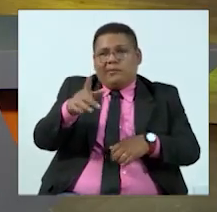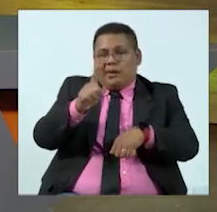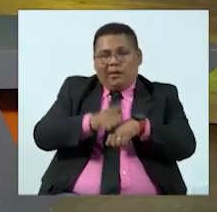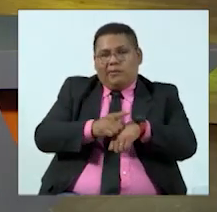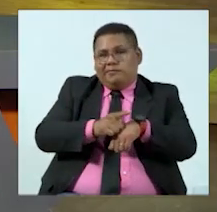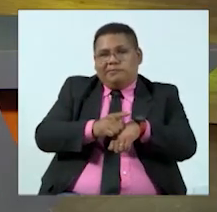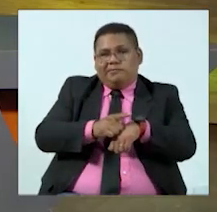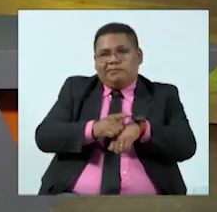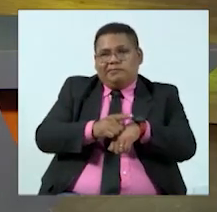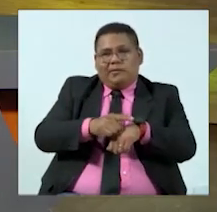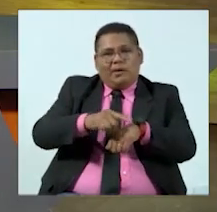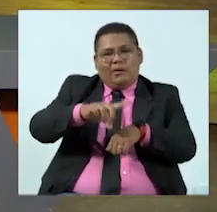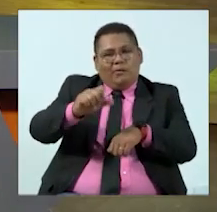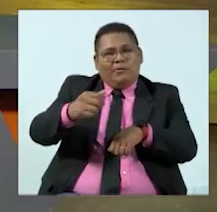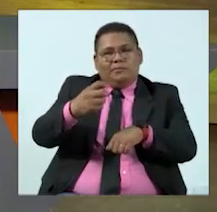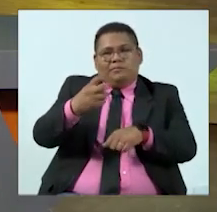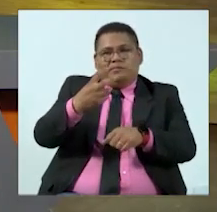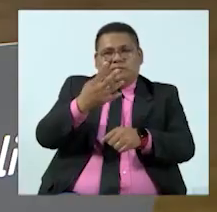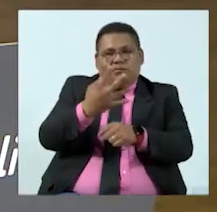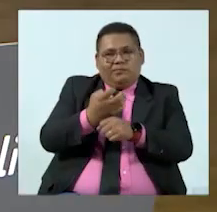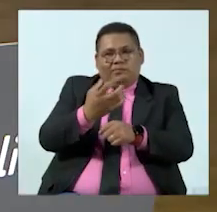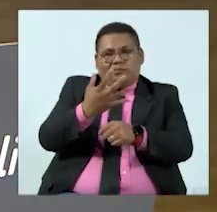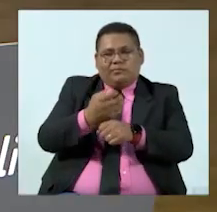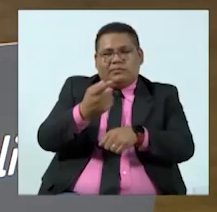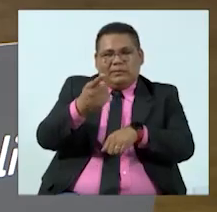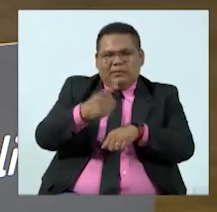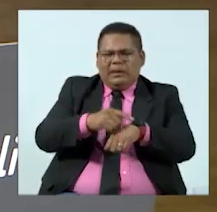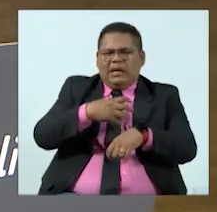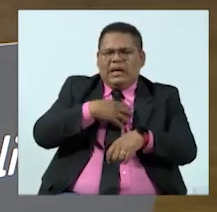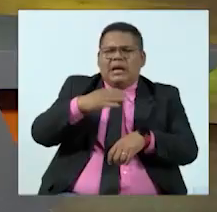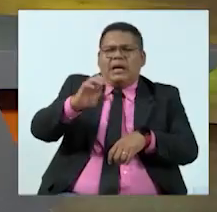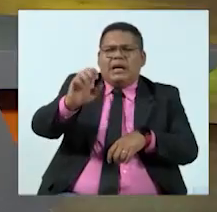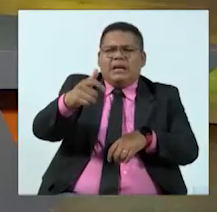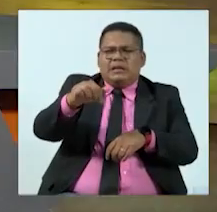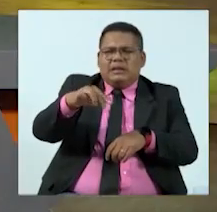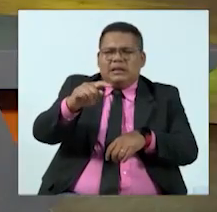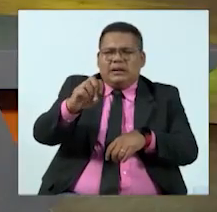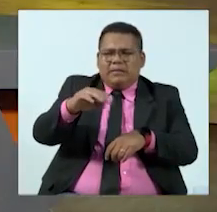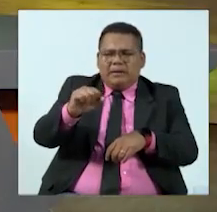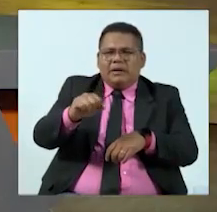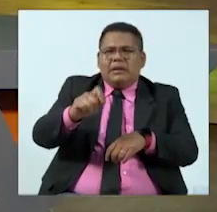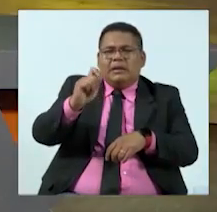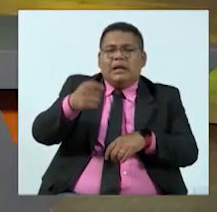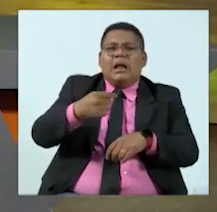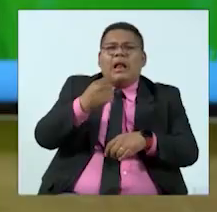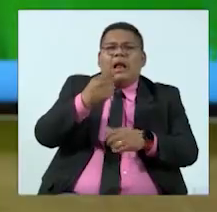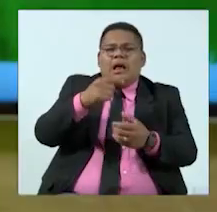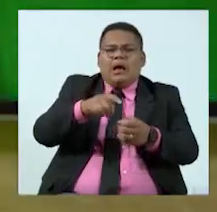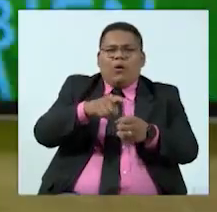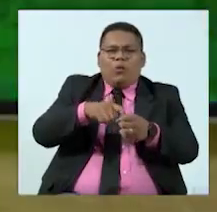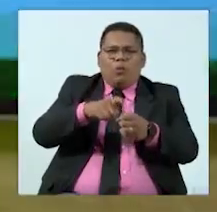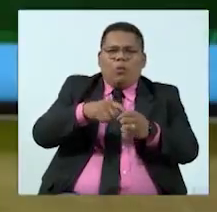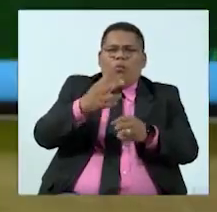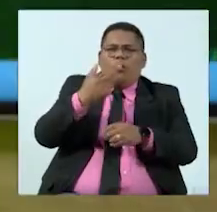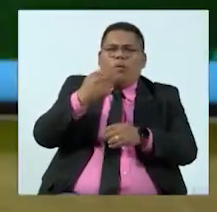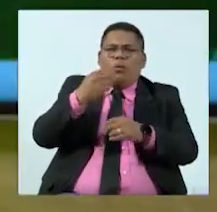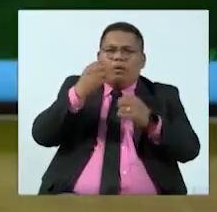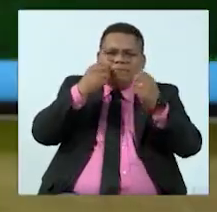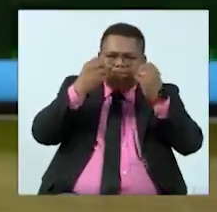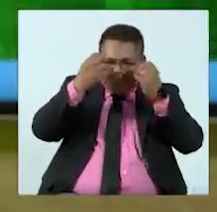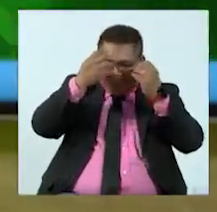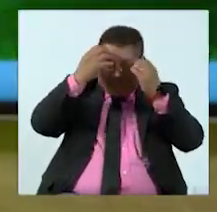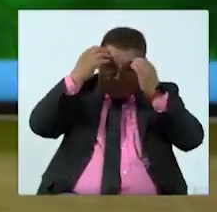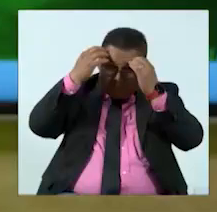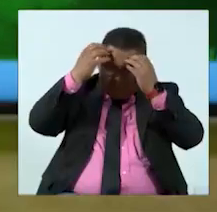aparece después del cuarto quinto día exantema son las es unas pequeños puntitos rojos que empiezan en cara van